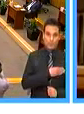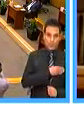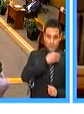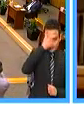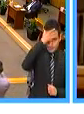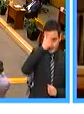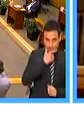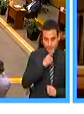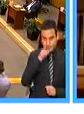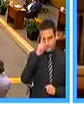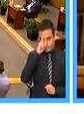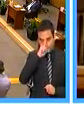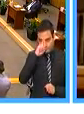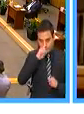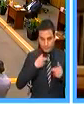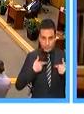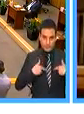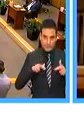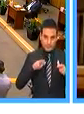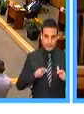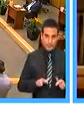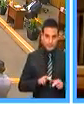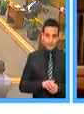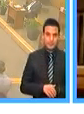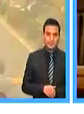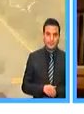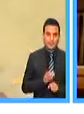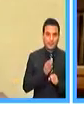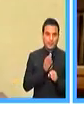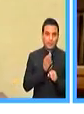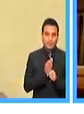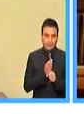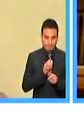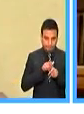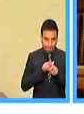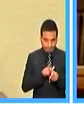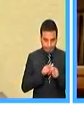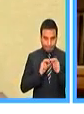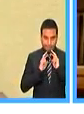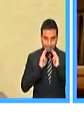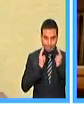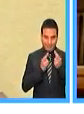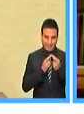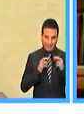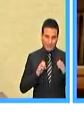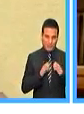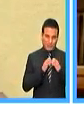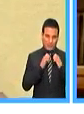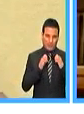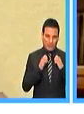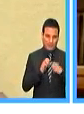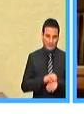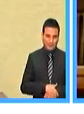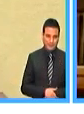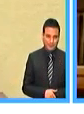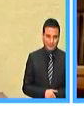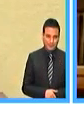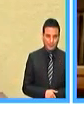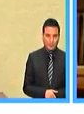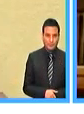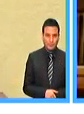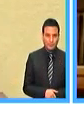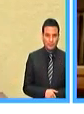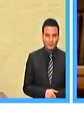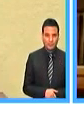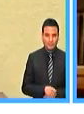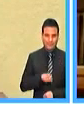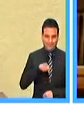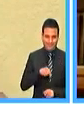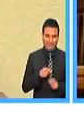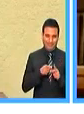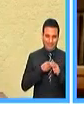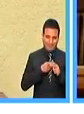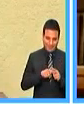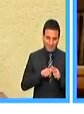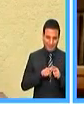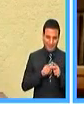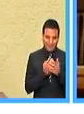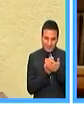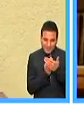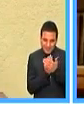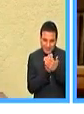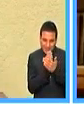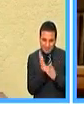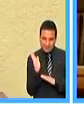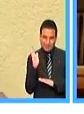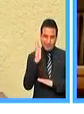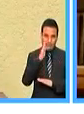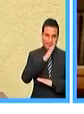este proyecto, así que pues hay altas probabilidades de que se pueda confirmar si algún otro consejero, yo